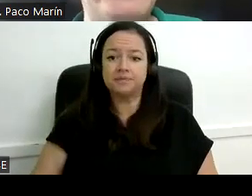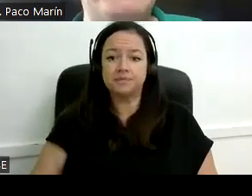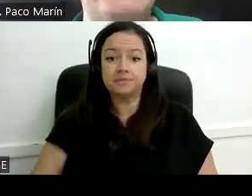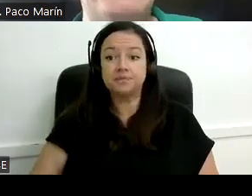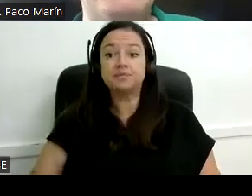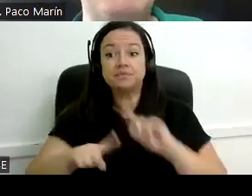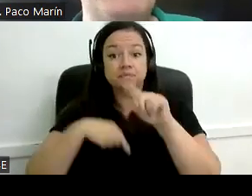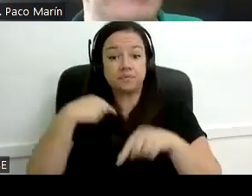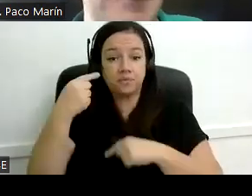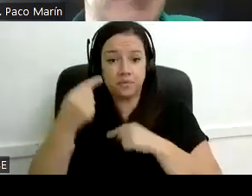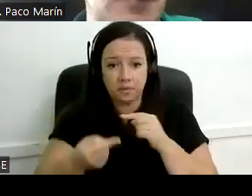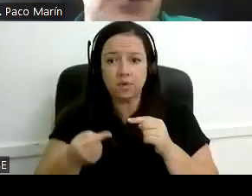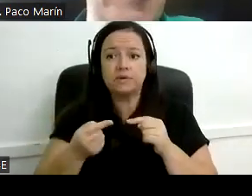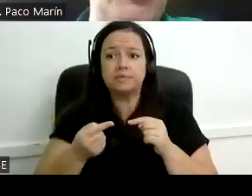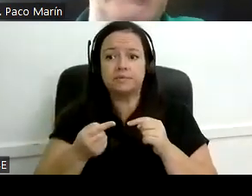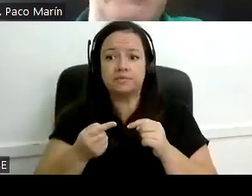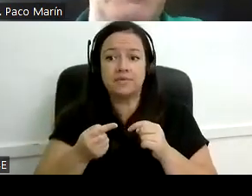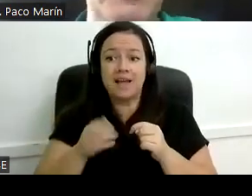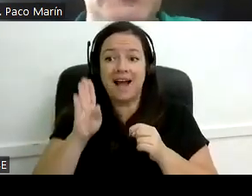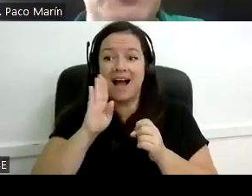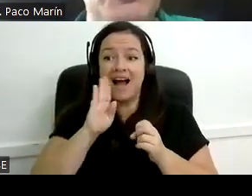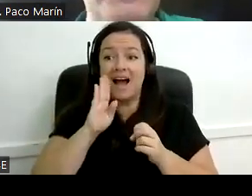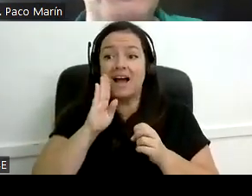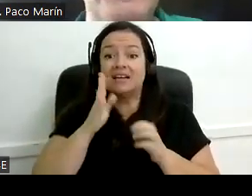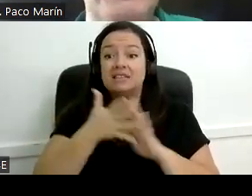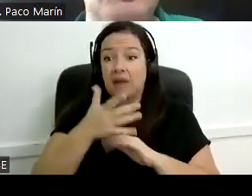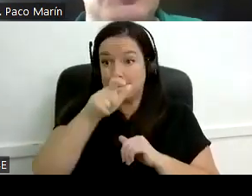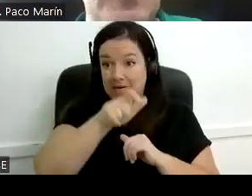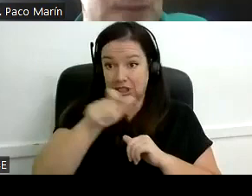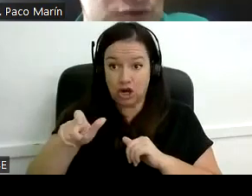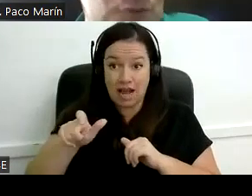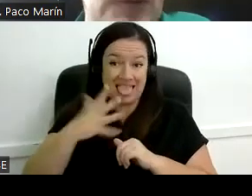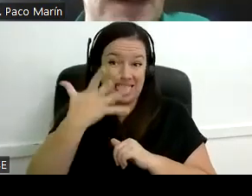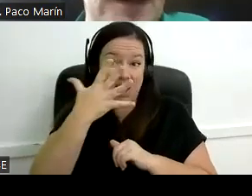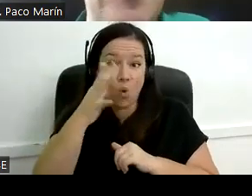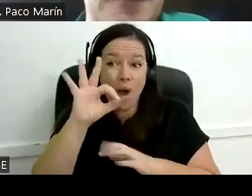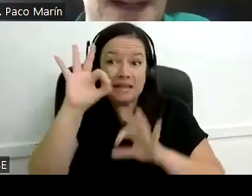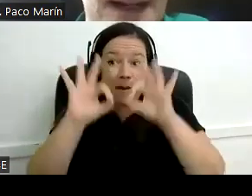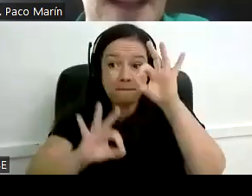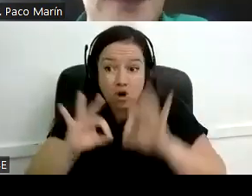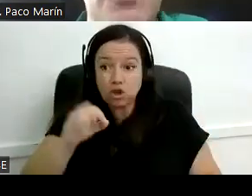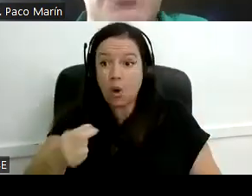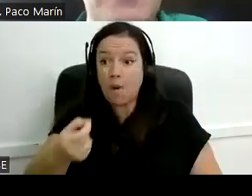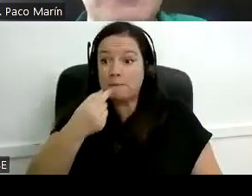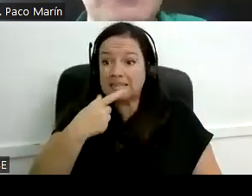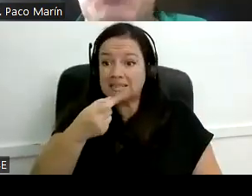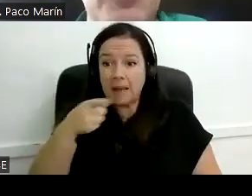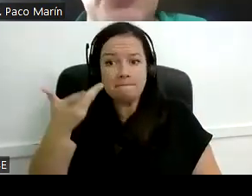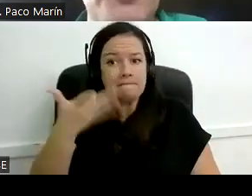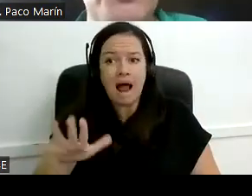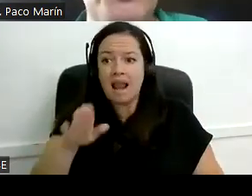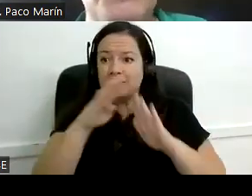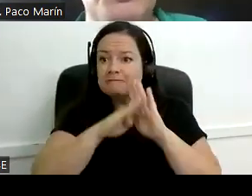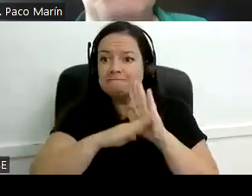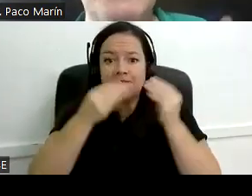luego, como decíamos, hasta el 50% de las personas toman los tranquilizantes de manera equivocada y el problema